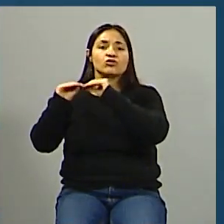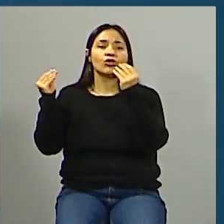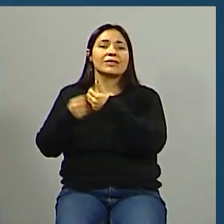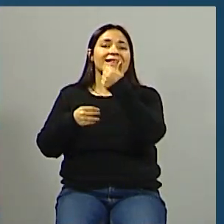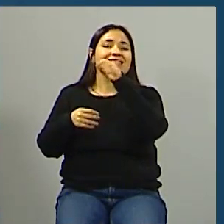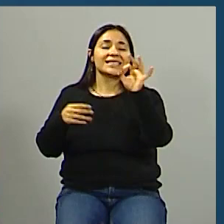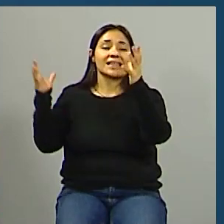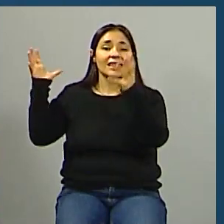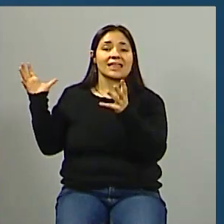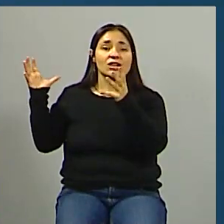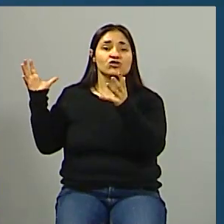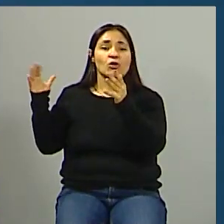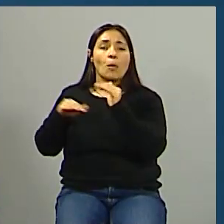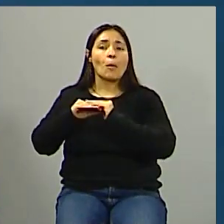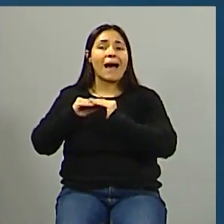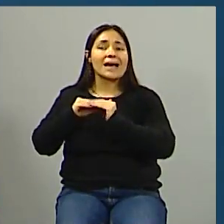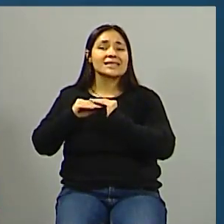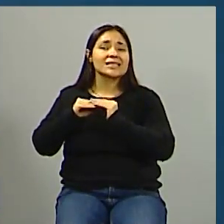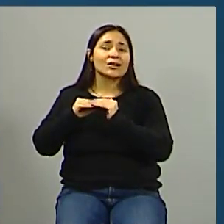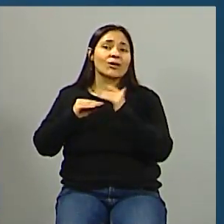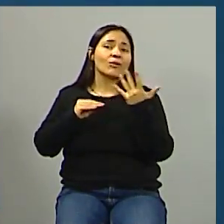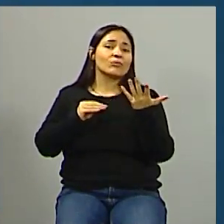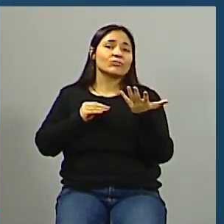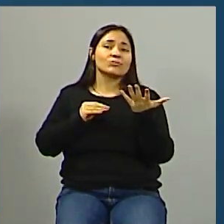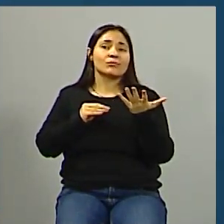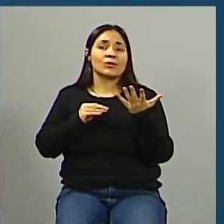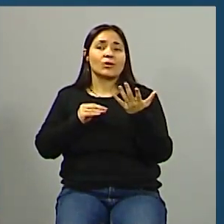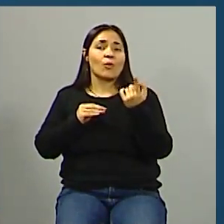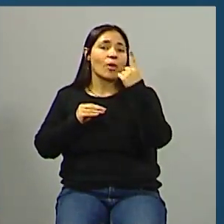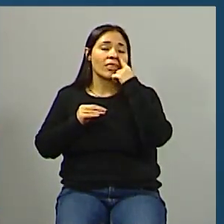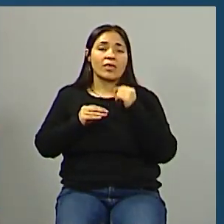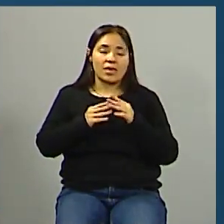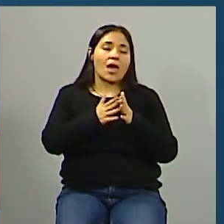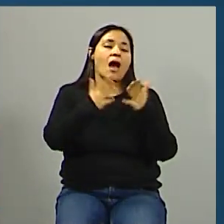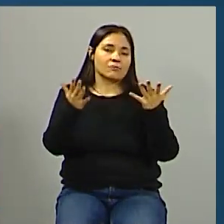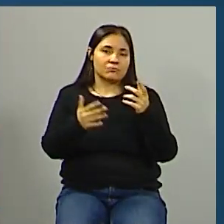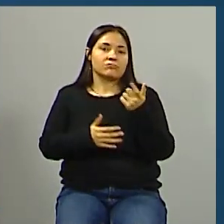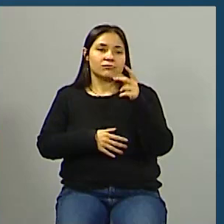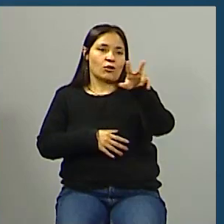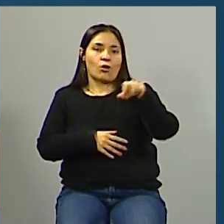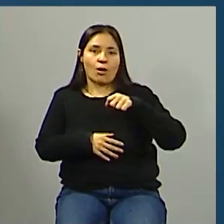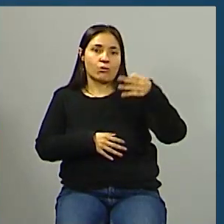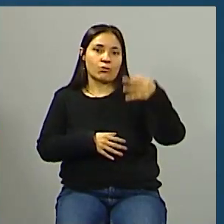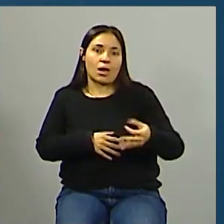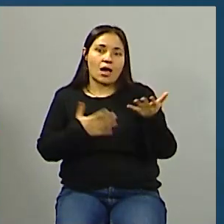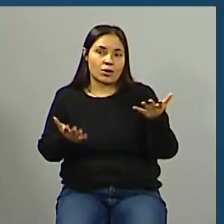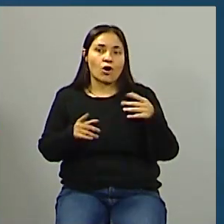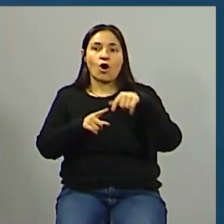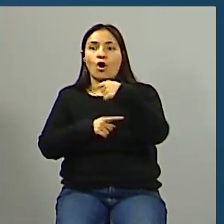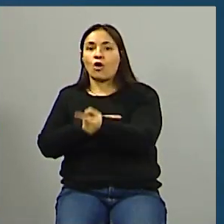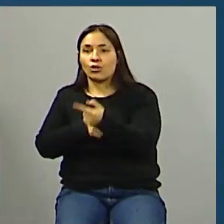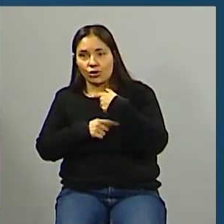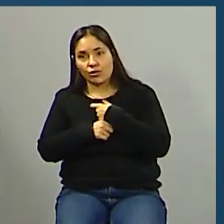mínimo, y te da un jornal diario muy importante. Digo, que en otras actividades